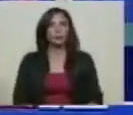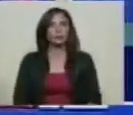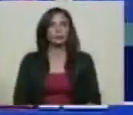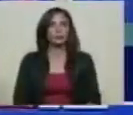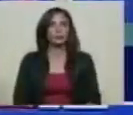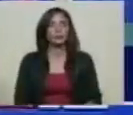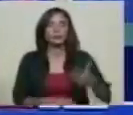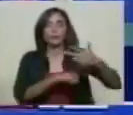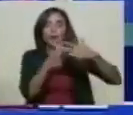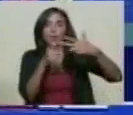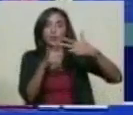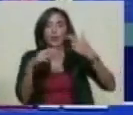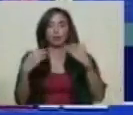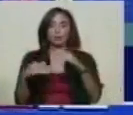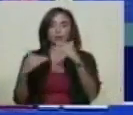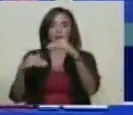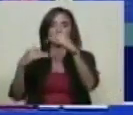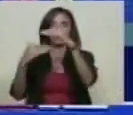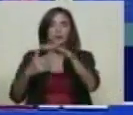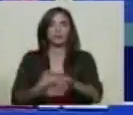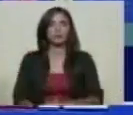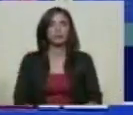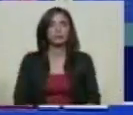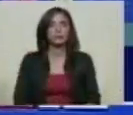Tres niveles.